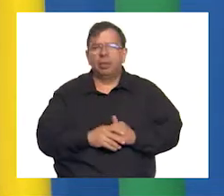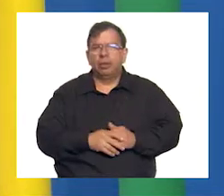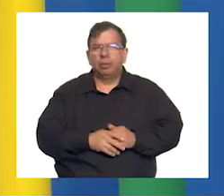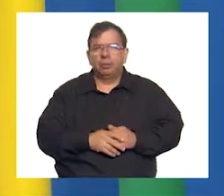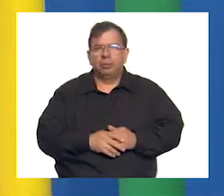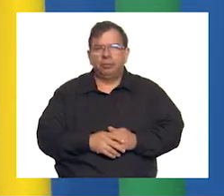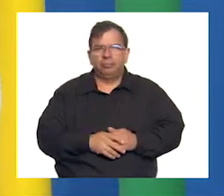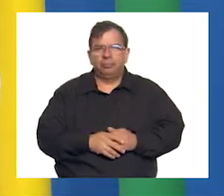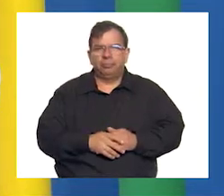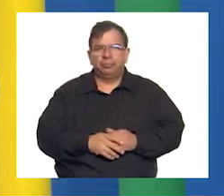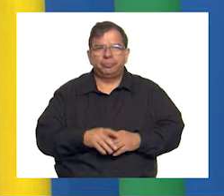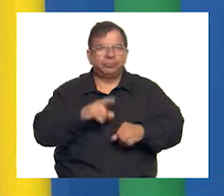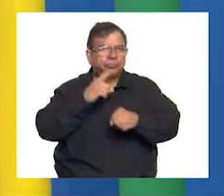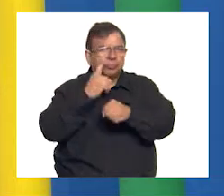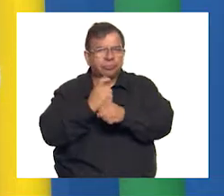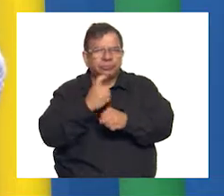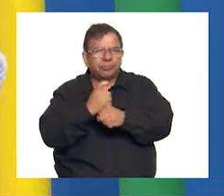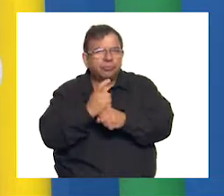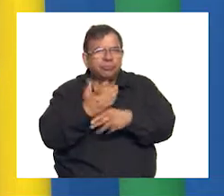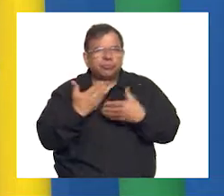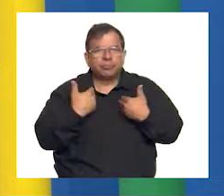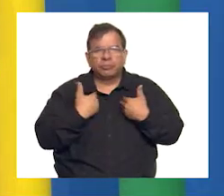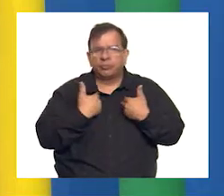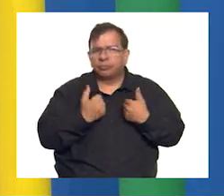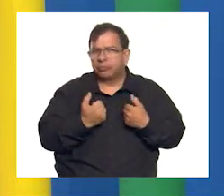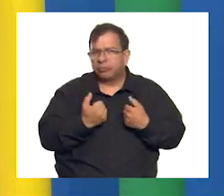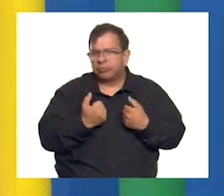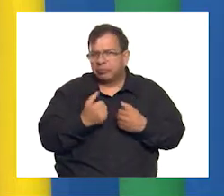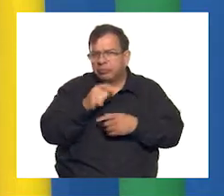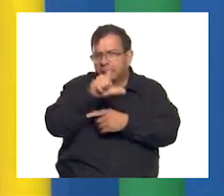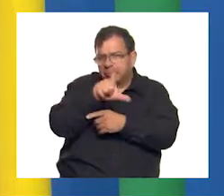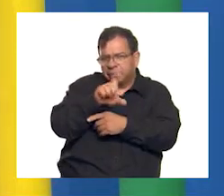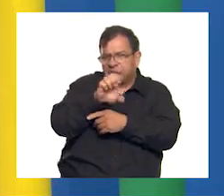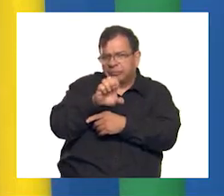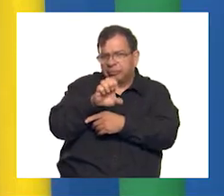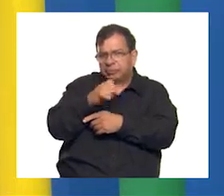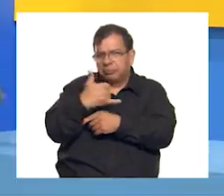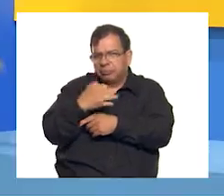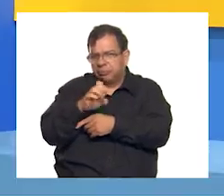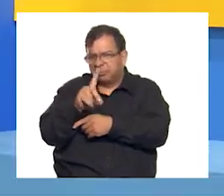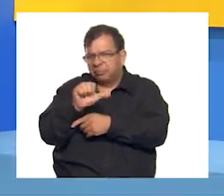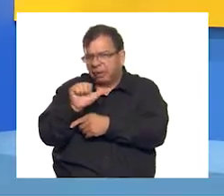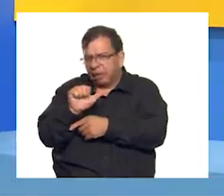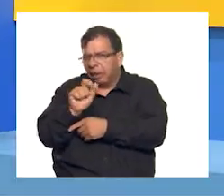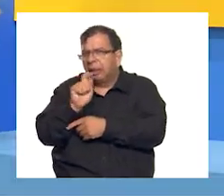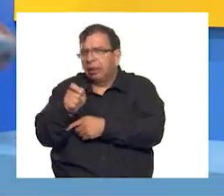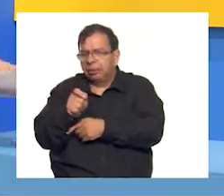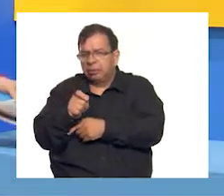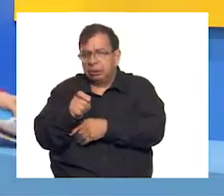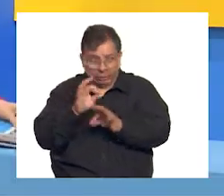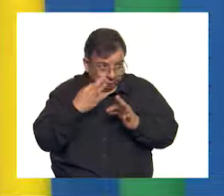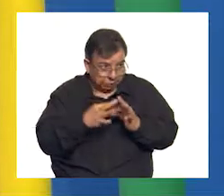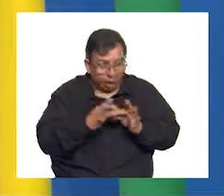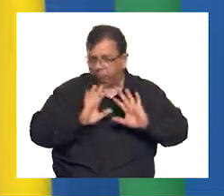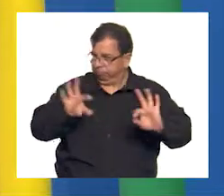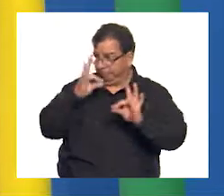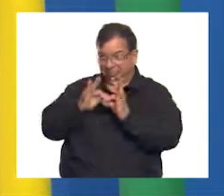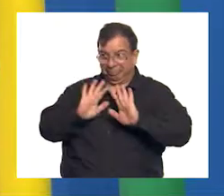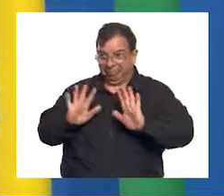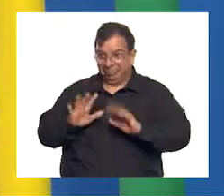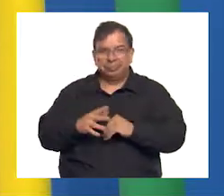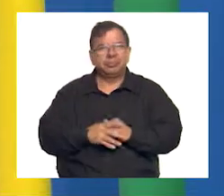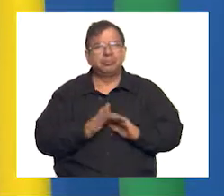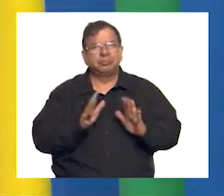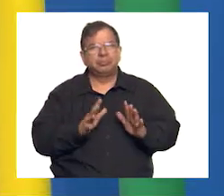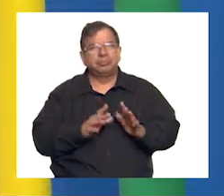que tenemos que hacer es comprender a qué le llamamos leyenda. ¿Estás lista? Listísima, maestra. Bueno,